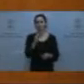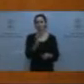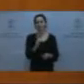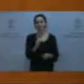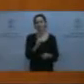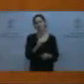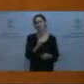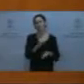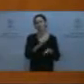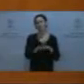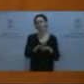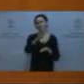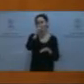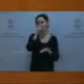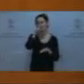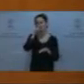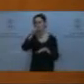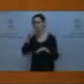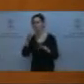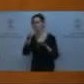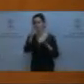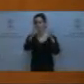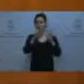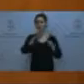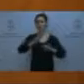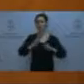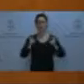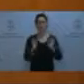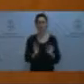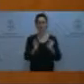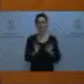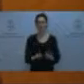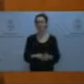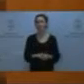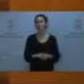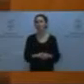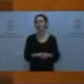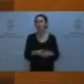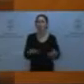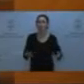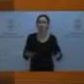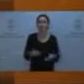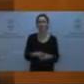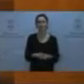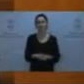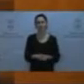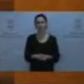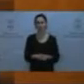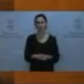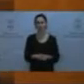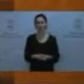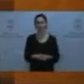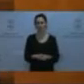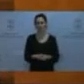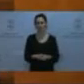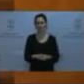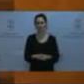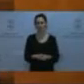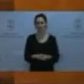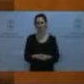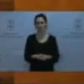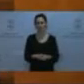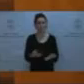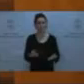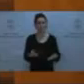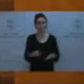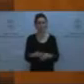pares y para los impares, porque ustedes siempre tienen la misma respuesta. Y la verdad es que, en ese sentido, la pregunta la consideramos